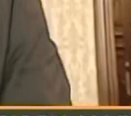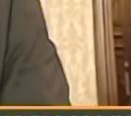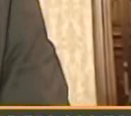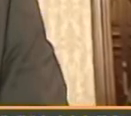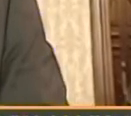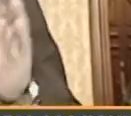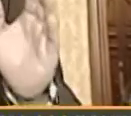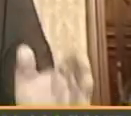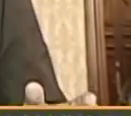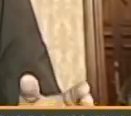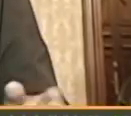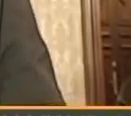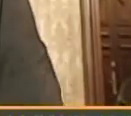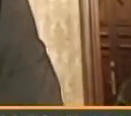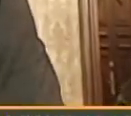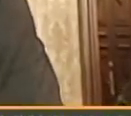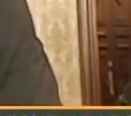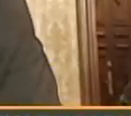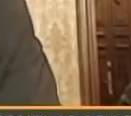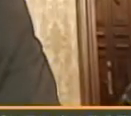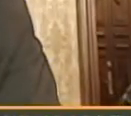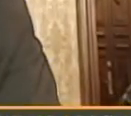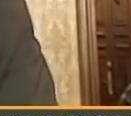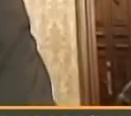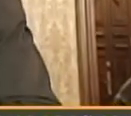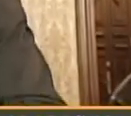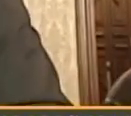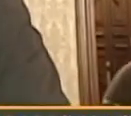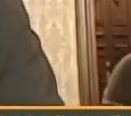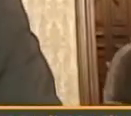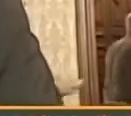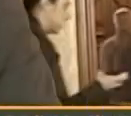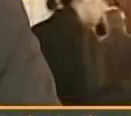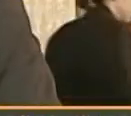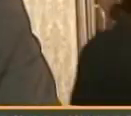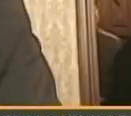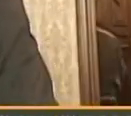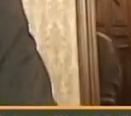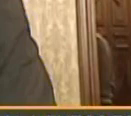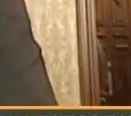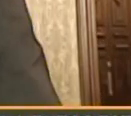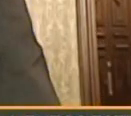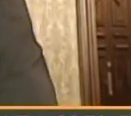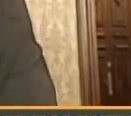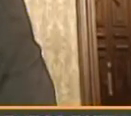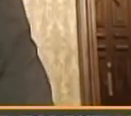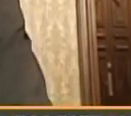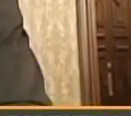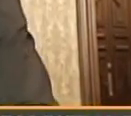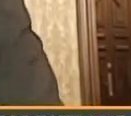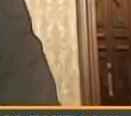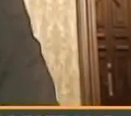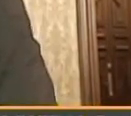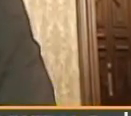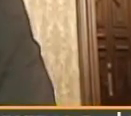debe funcionar, al margen del derecho internacional. Es la información que nosotros podemos compartir con ustedes a esta hora,